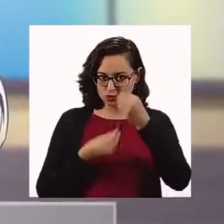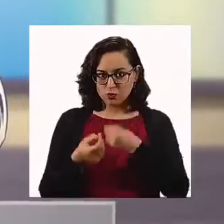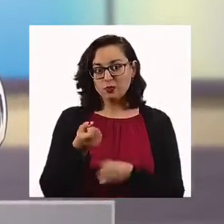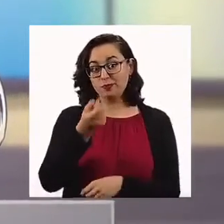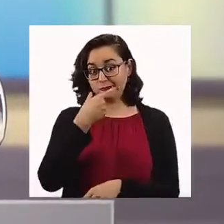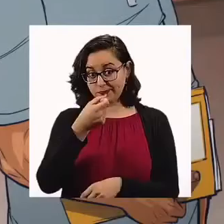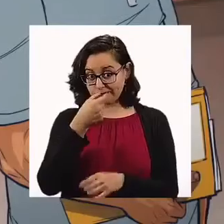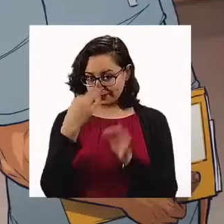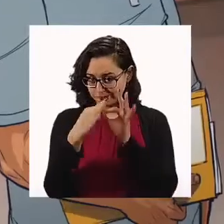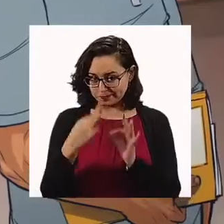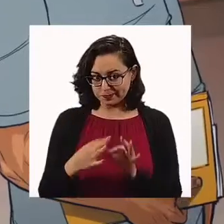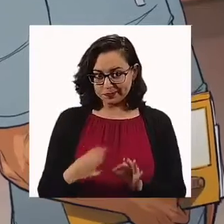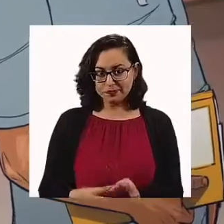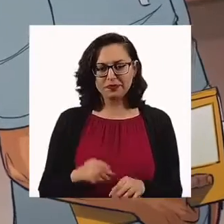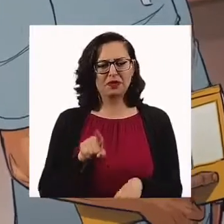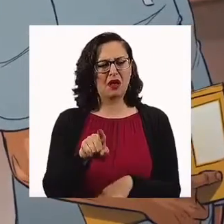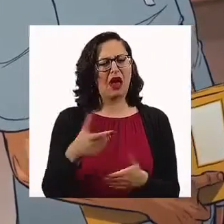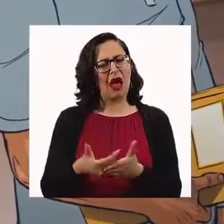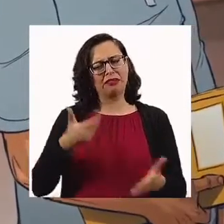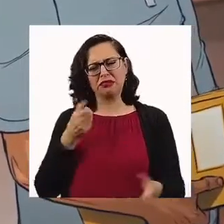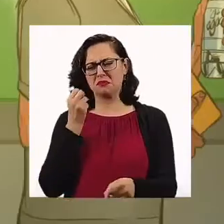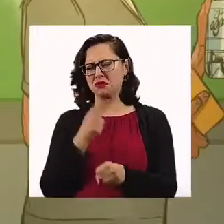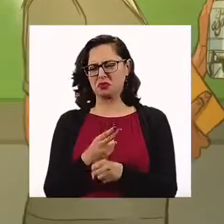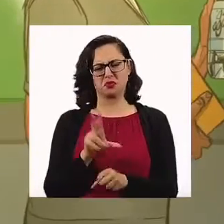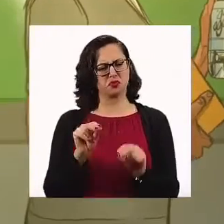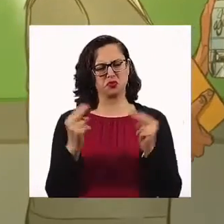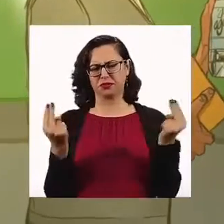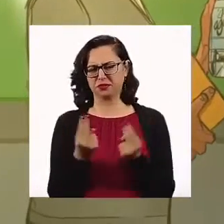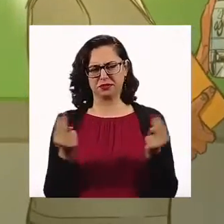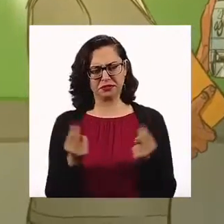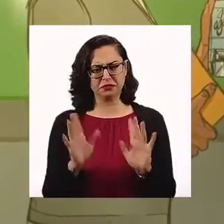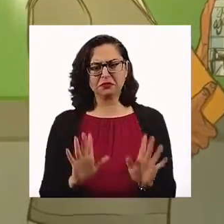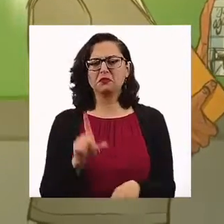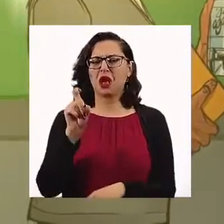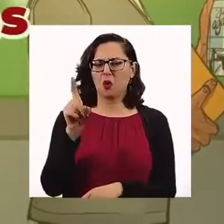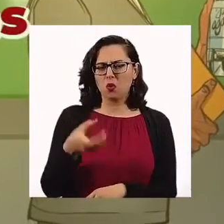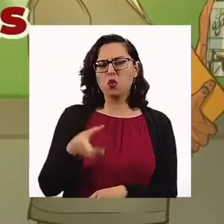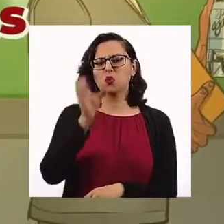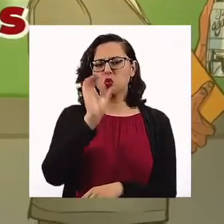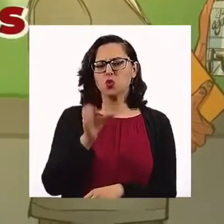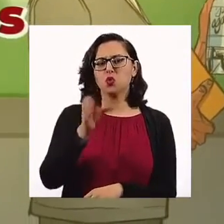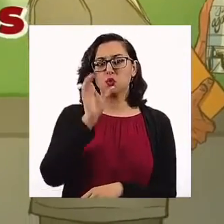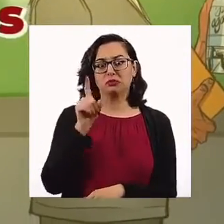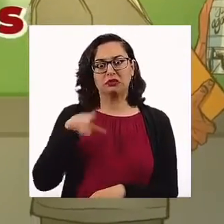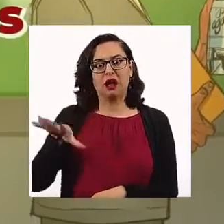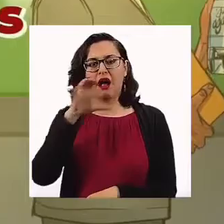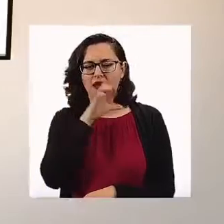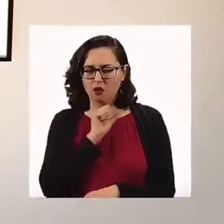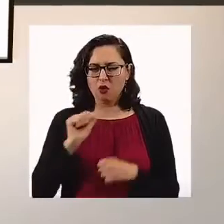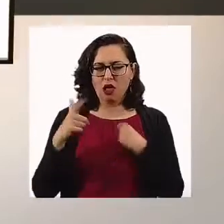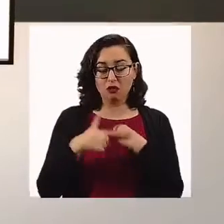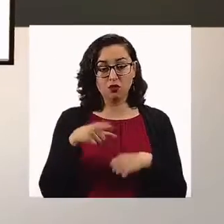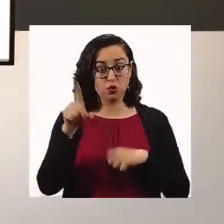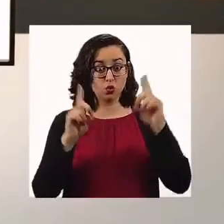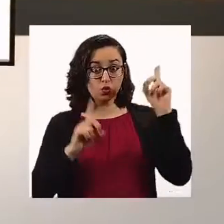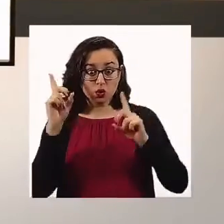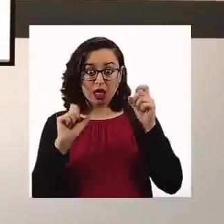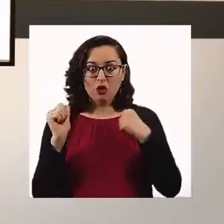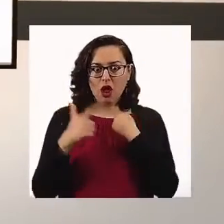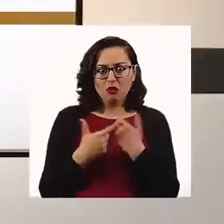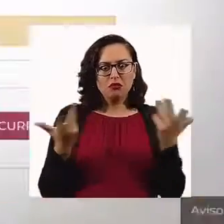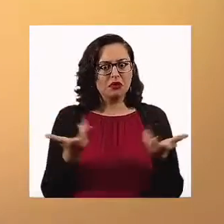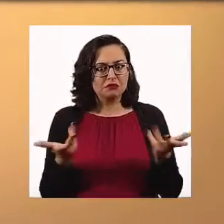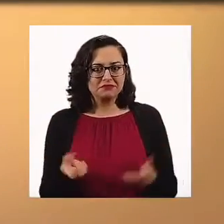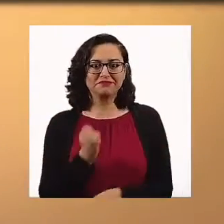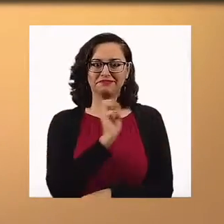y toma tus medicamentos. No llegues con mucha anticipación. Hidrátate bien con agua natural, sobre todo en zonas cálidas. Si tienes dudas,